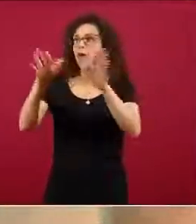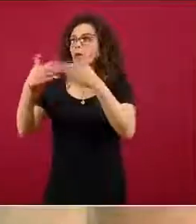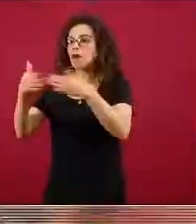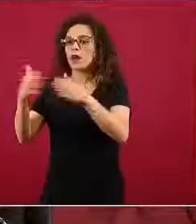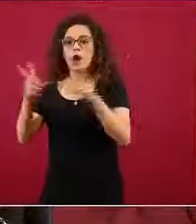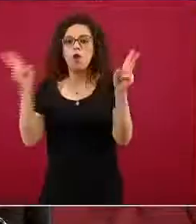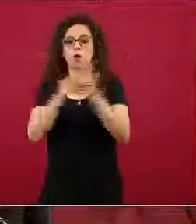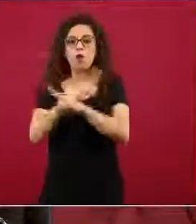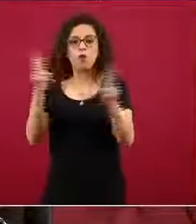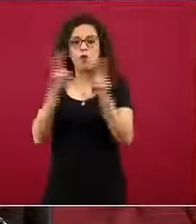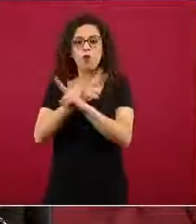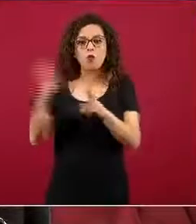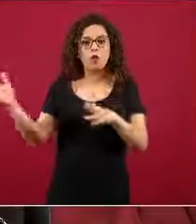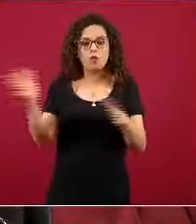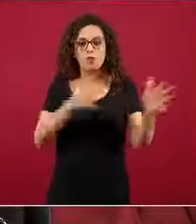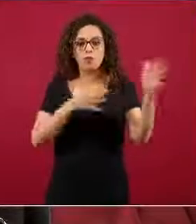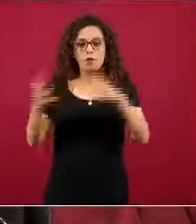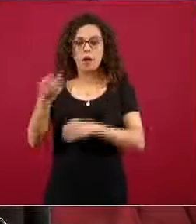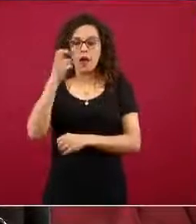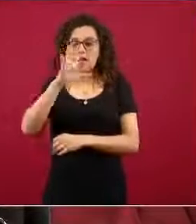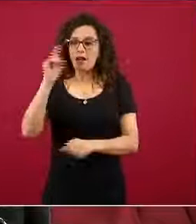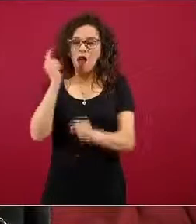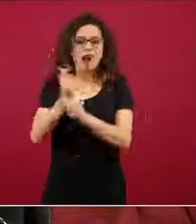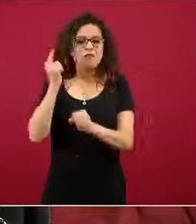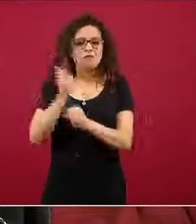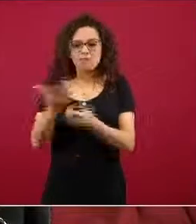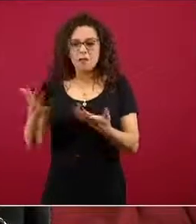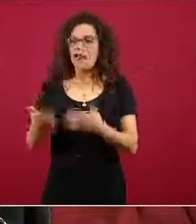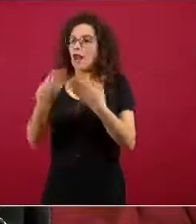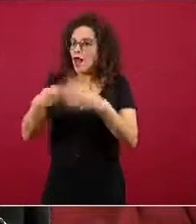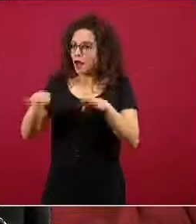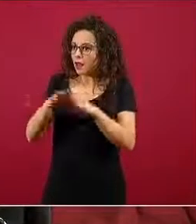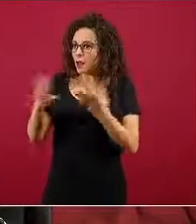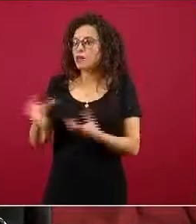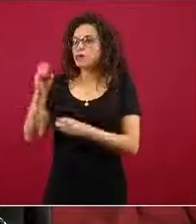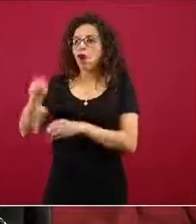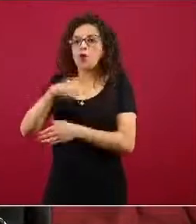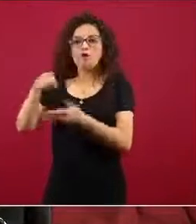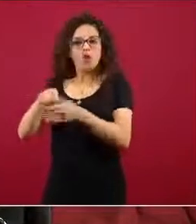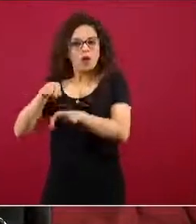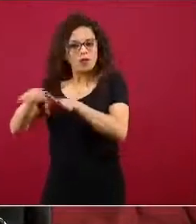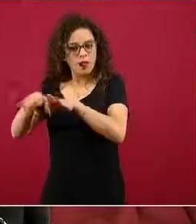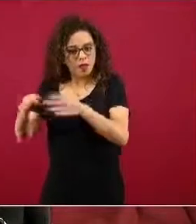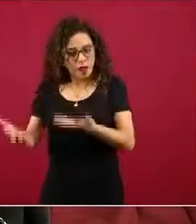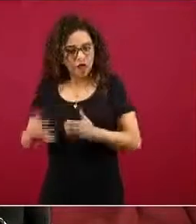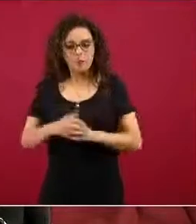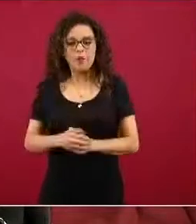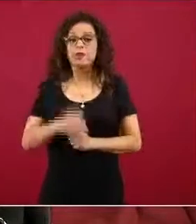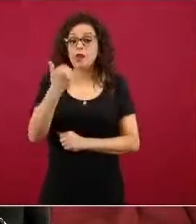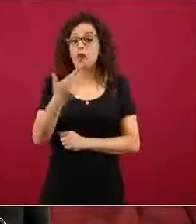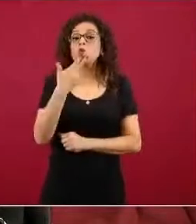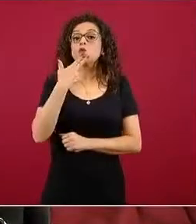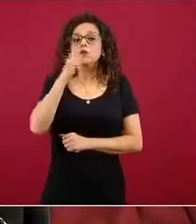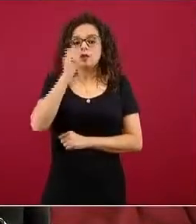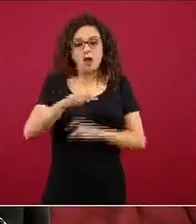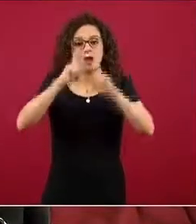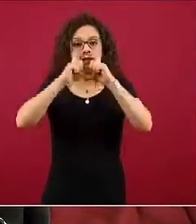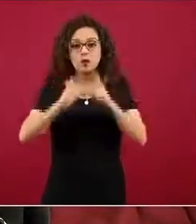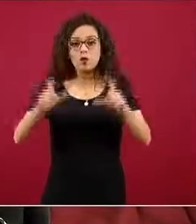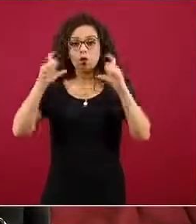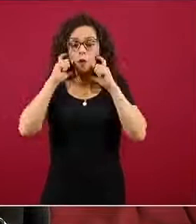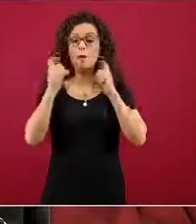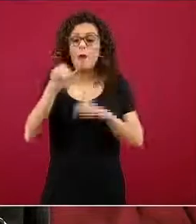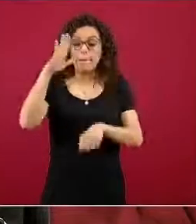está mejor demostrado, lugares de trabajo, en casa, usar el cubrebocas correctamente, especialmente en estos espacios donde la ventilación